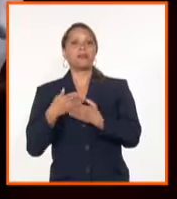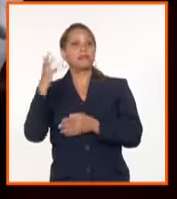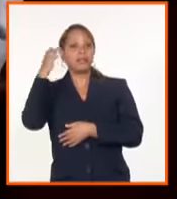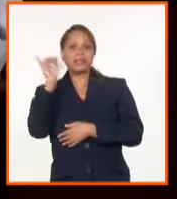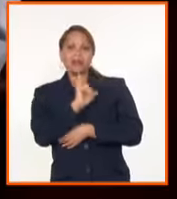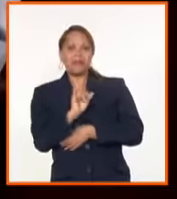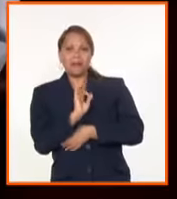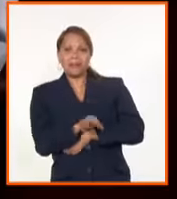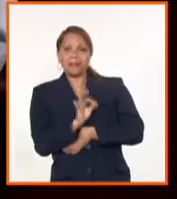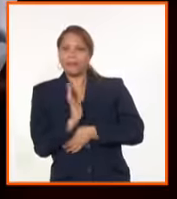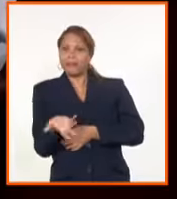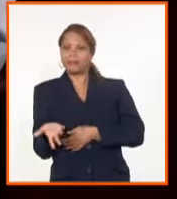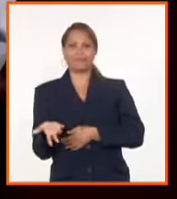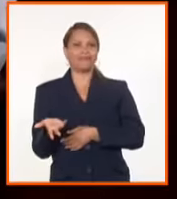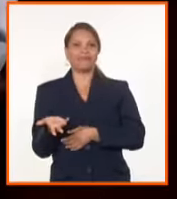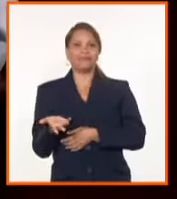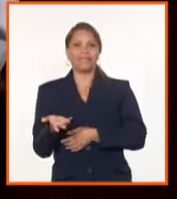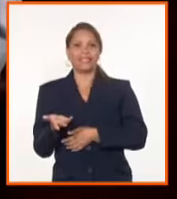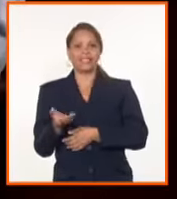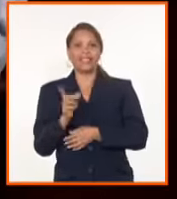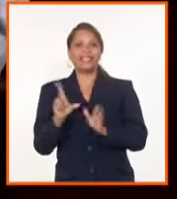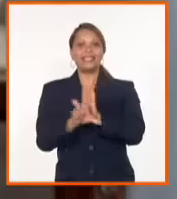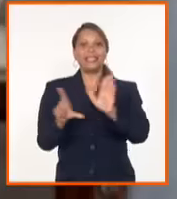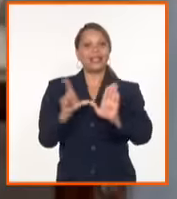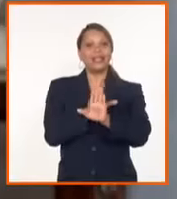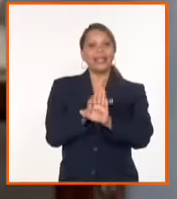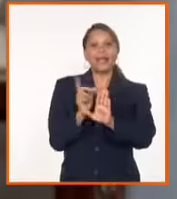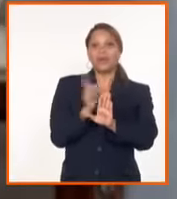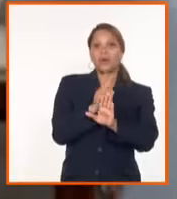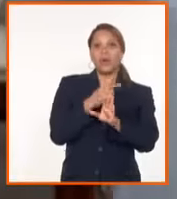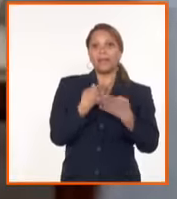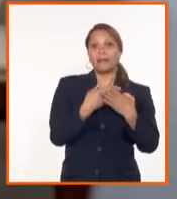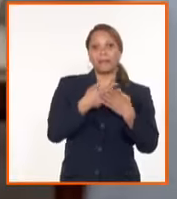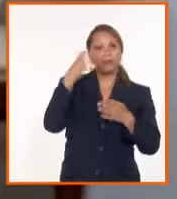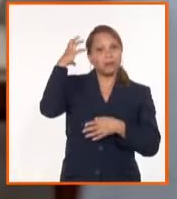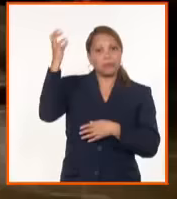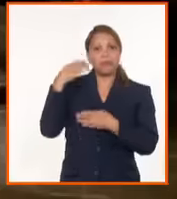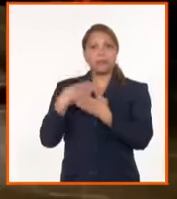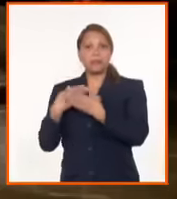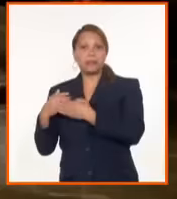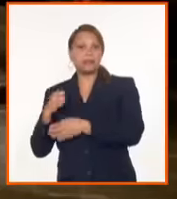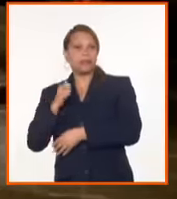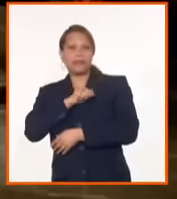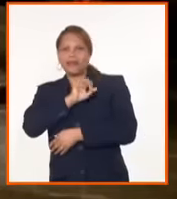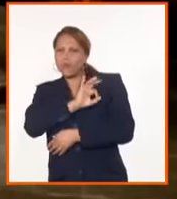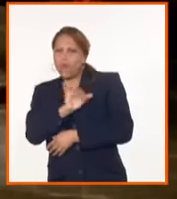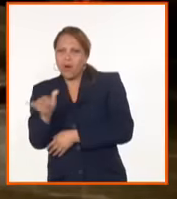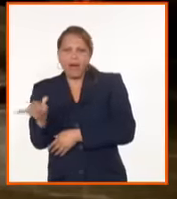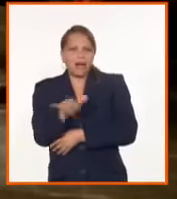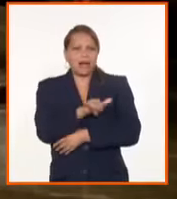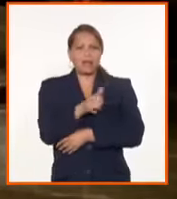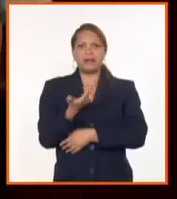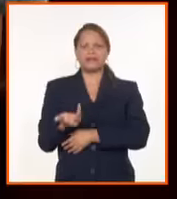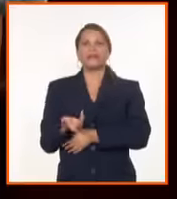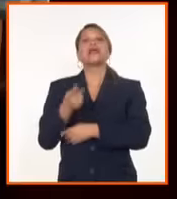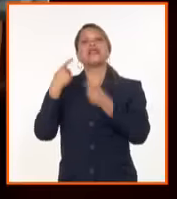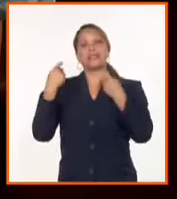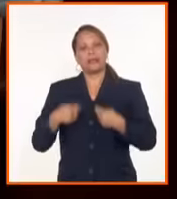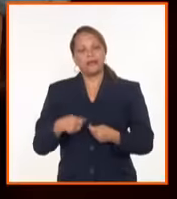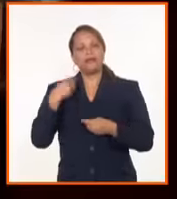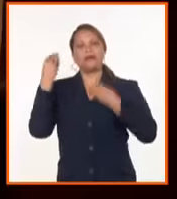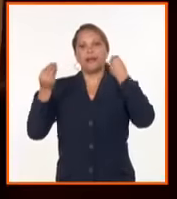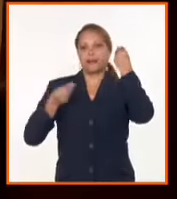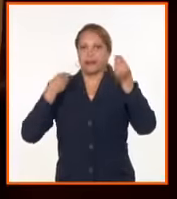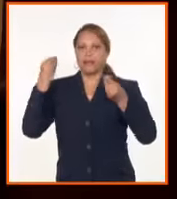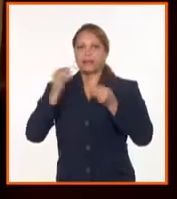han tenido. O sea que esas desviaciones están para todos los actores de la economía. Entonces, ahora también estamos haciendo un análisis. Tenemos el derecho,